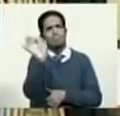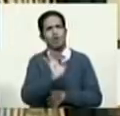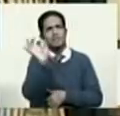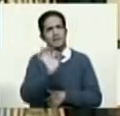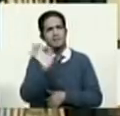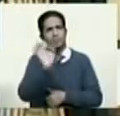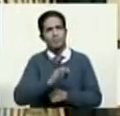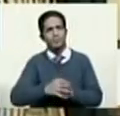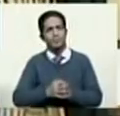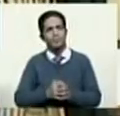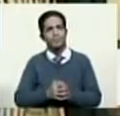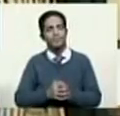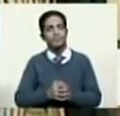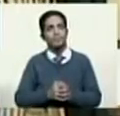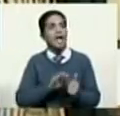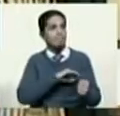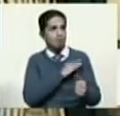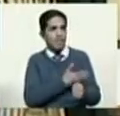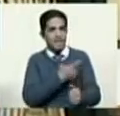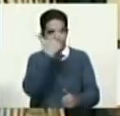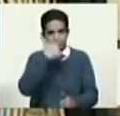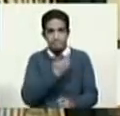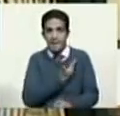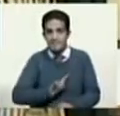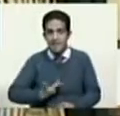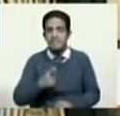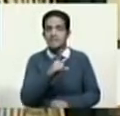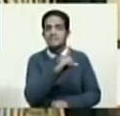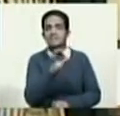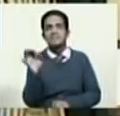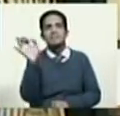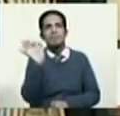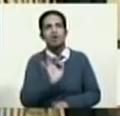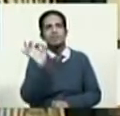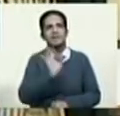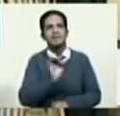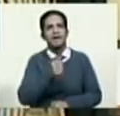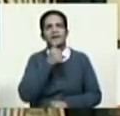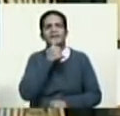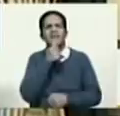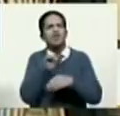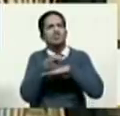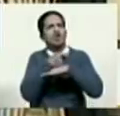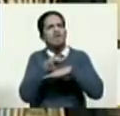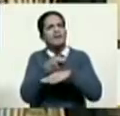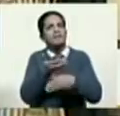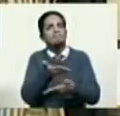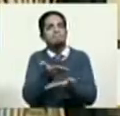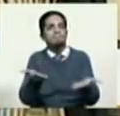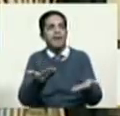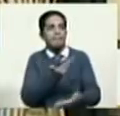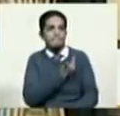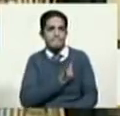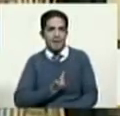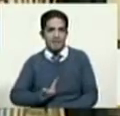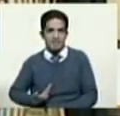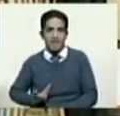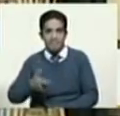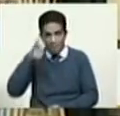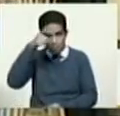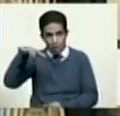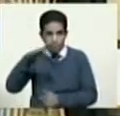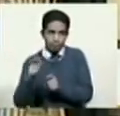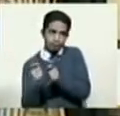El Poder Ejecutivo, al 100%. Y aquí quien está gobernando en Venezuela es el presidente electo por el pueblo, Nicolás